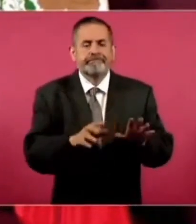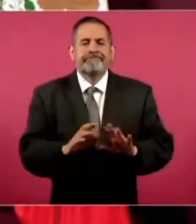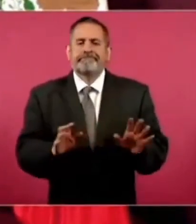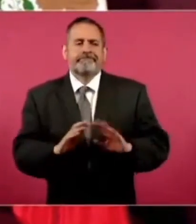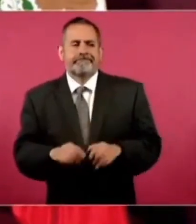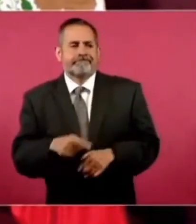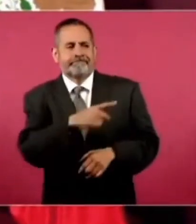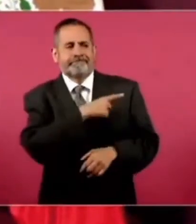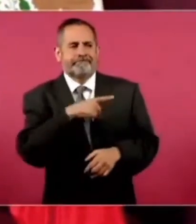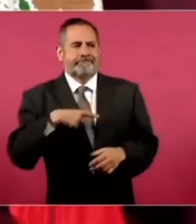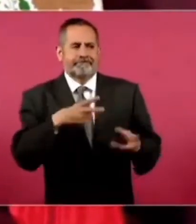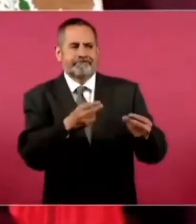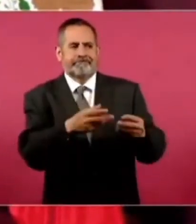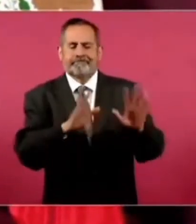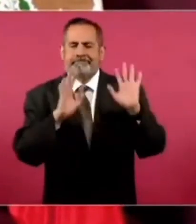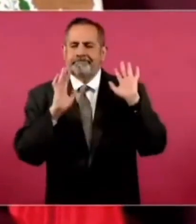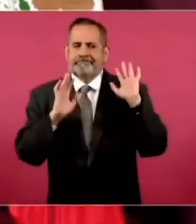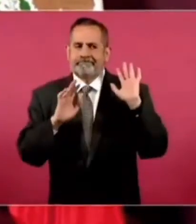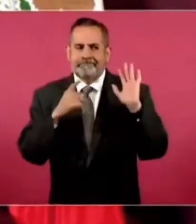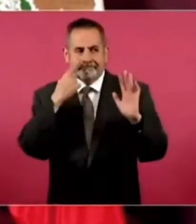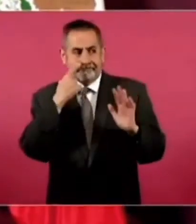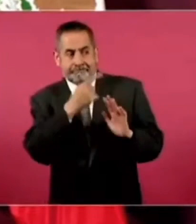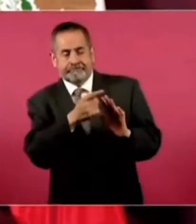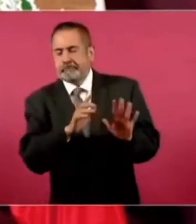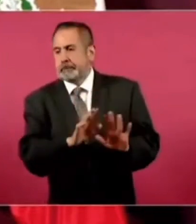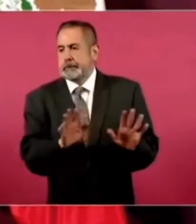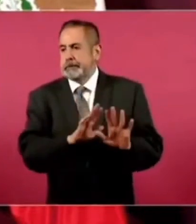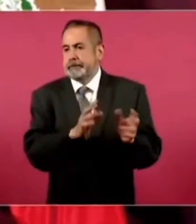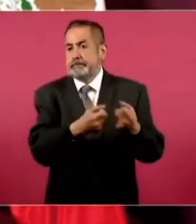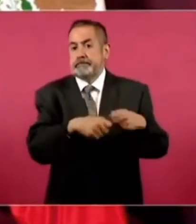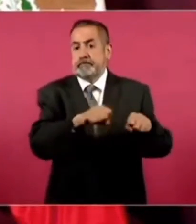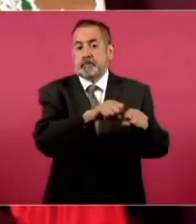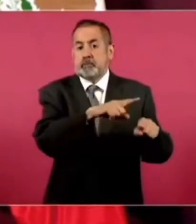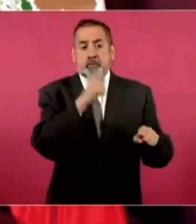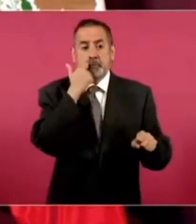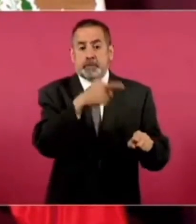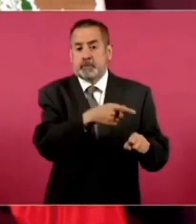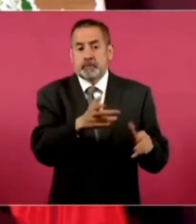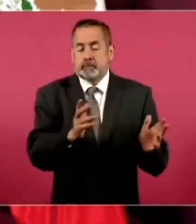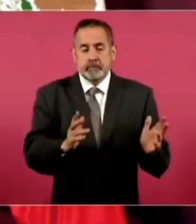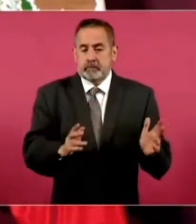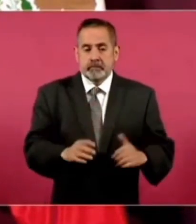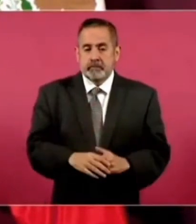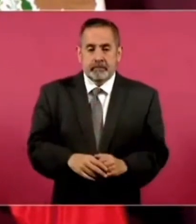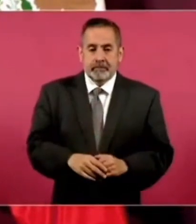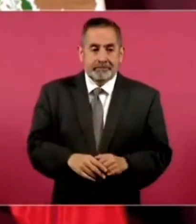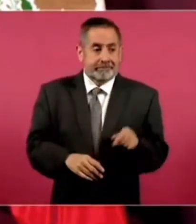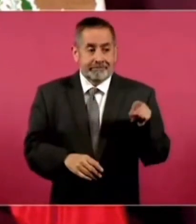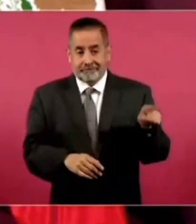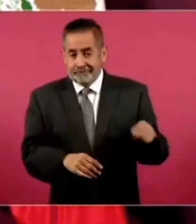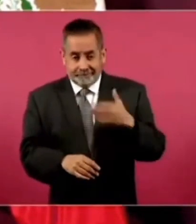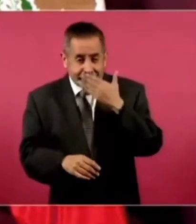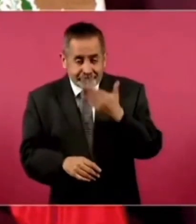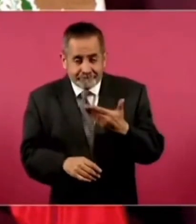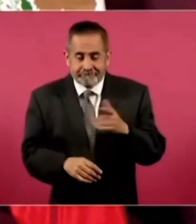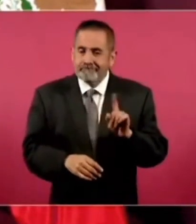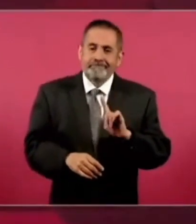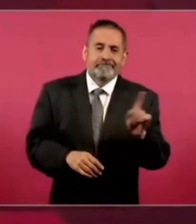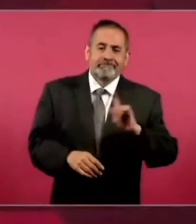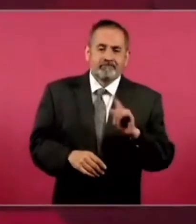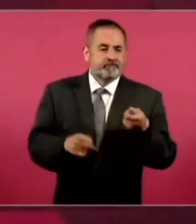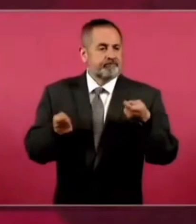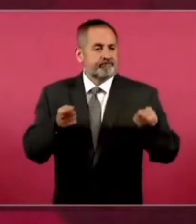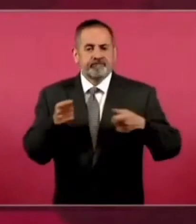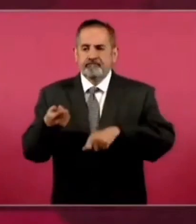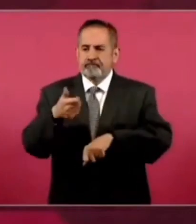cuando está demostrado que no fue bueno